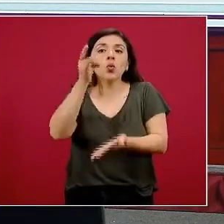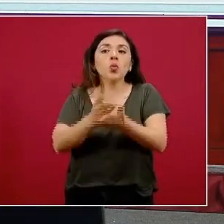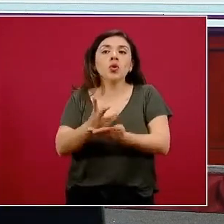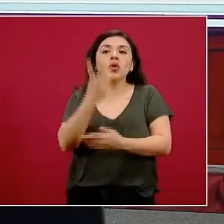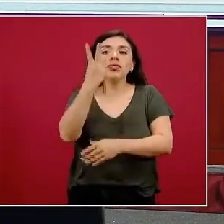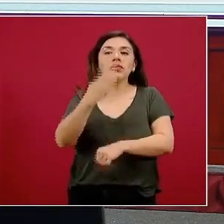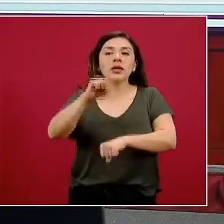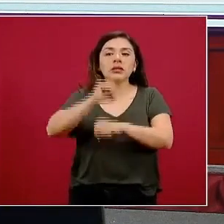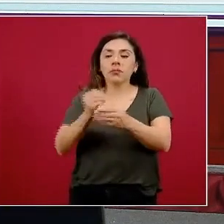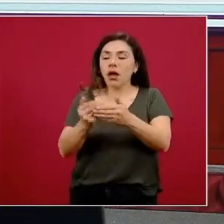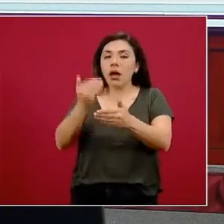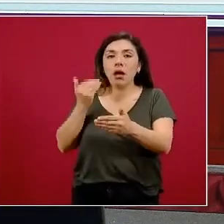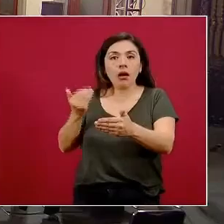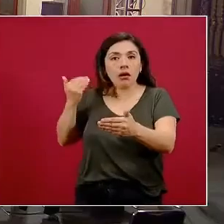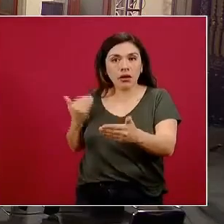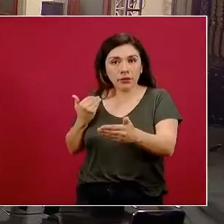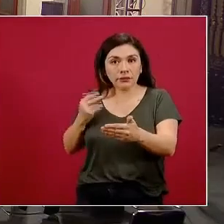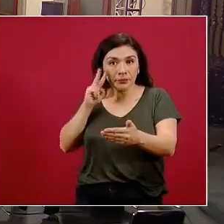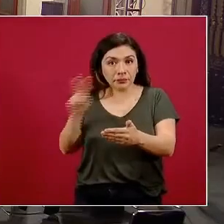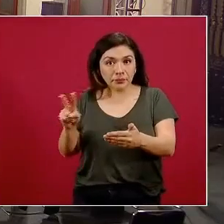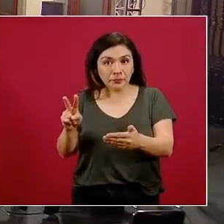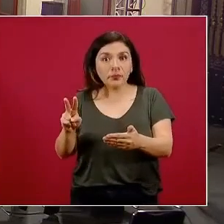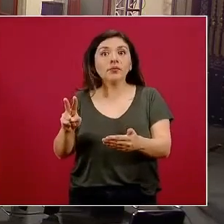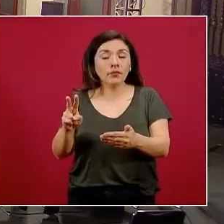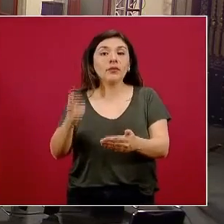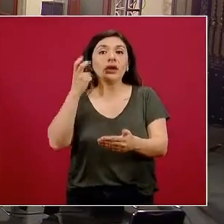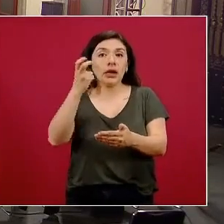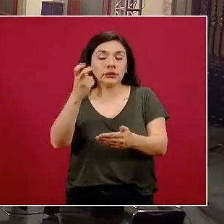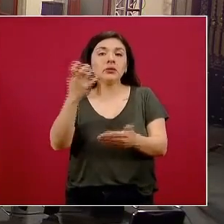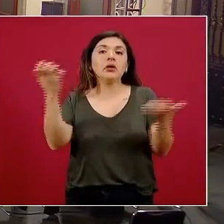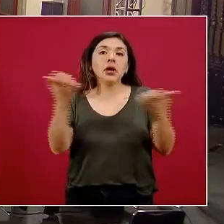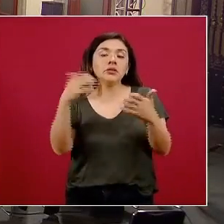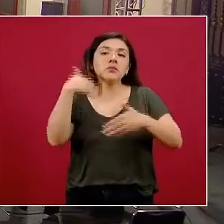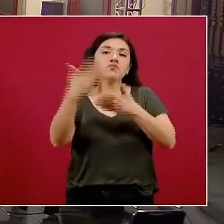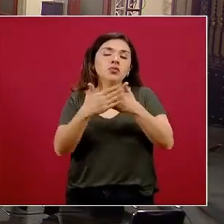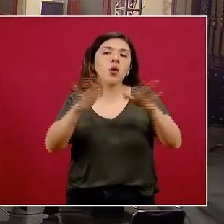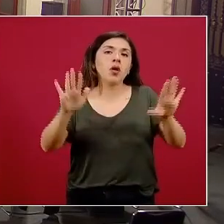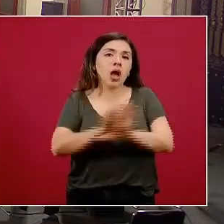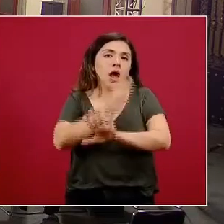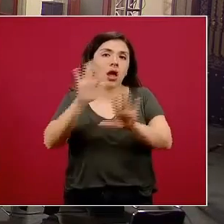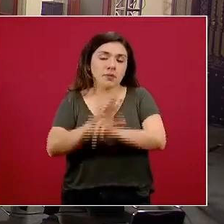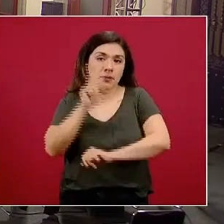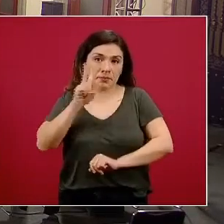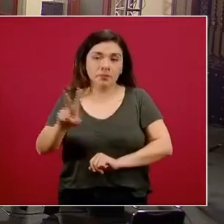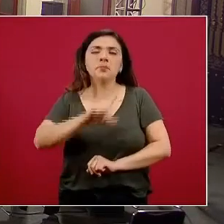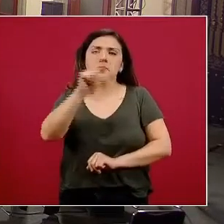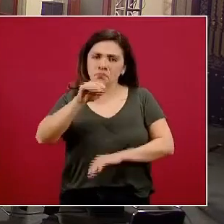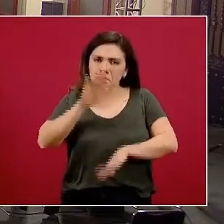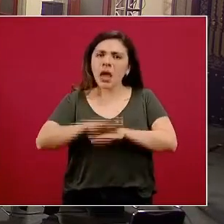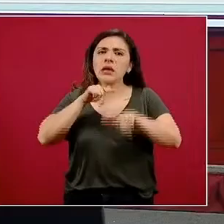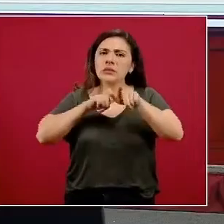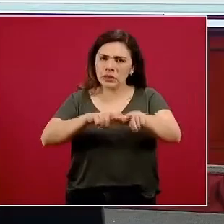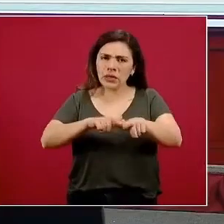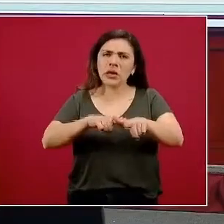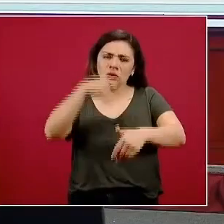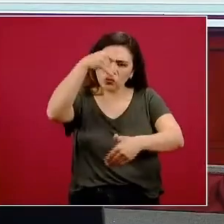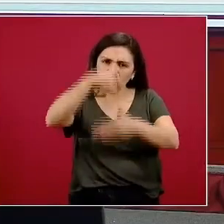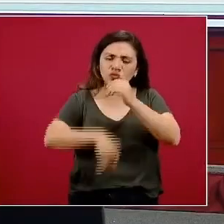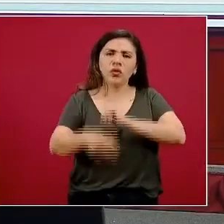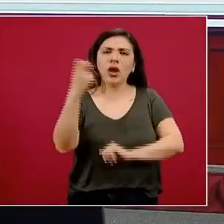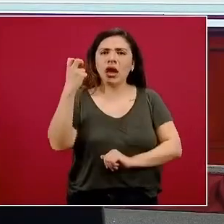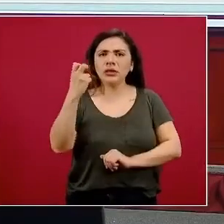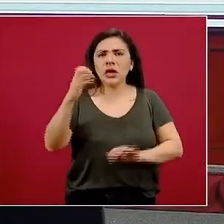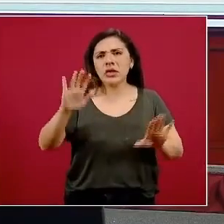estas 2 últimas semanas, y así prácticamente se va a ir moviendo. Vamos a seguir explicando todavía más a fondo